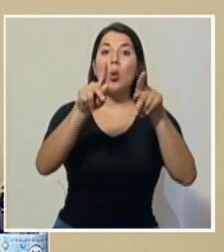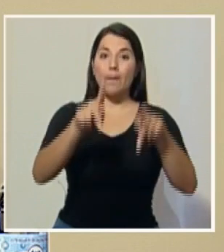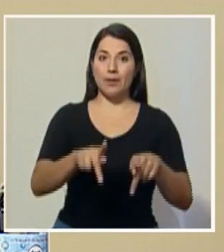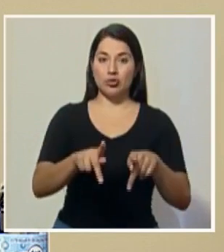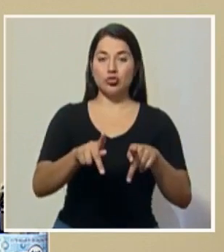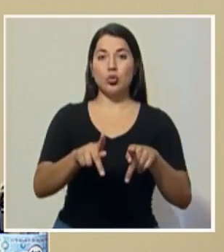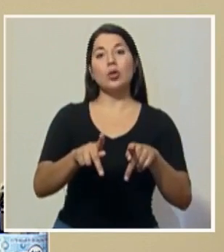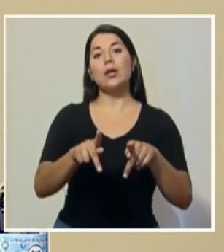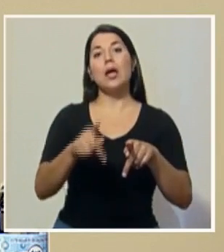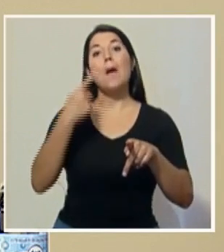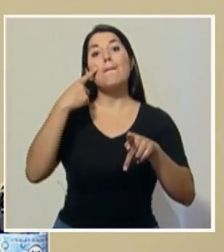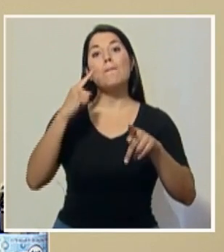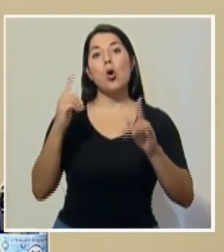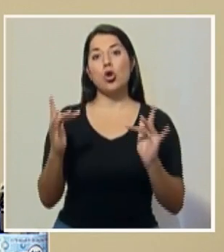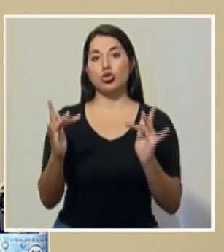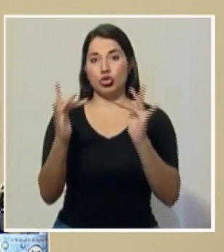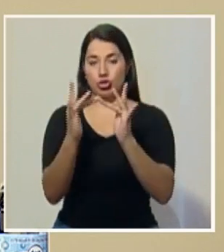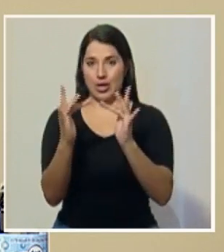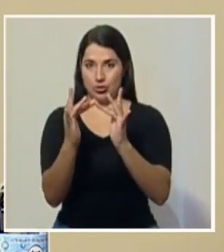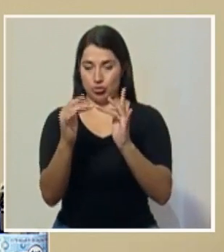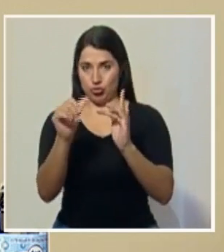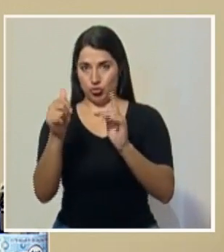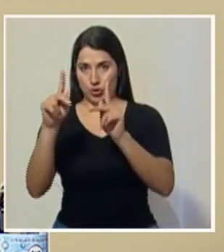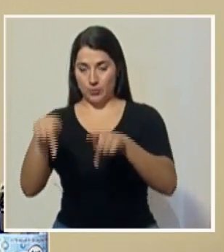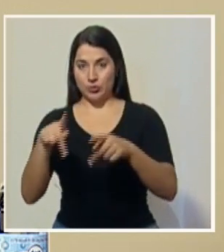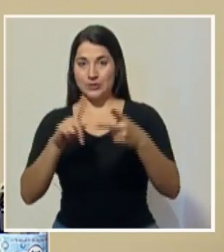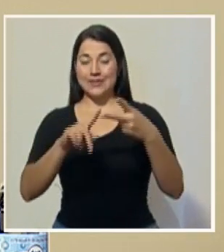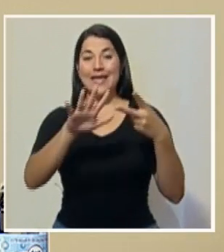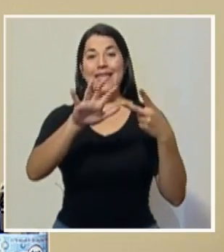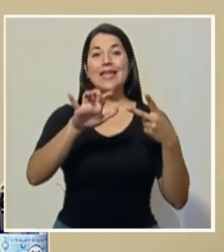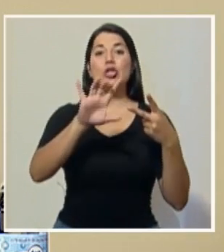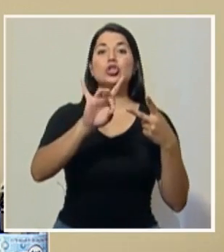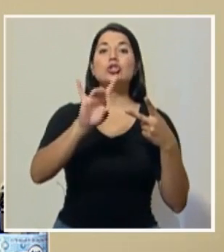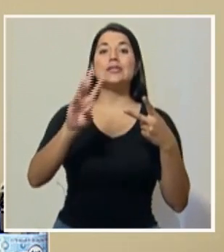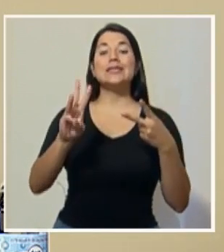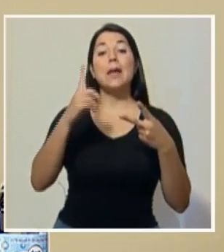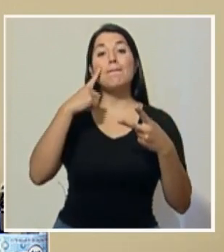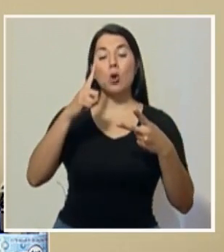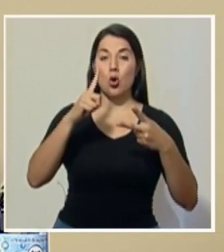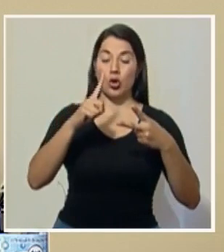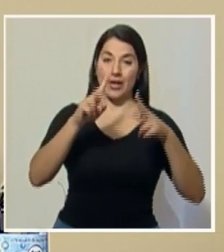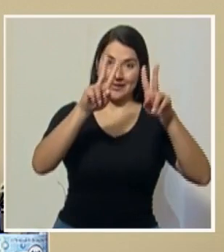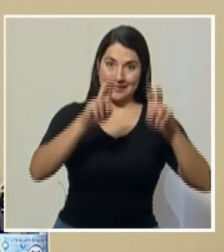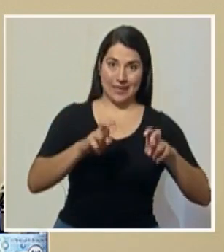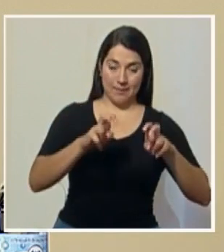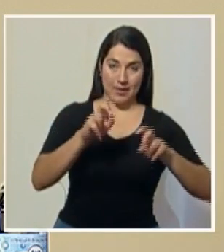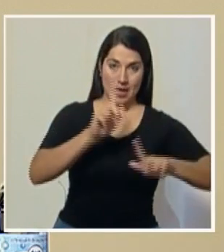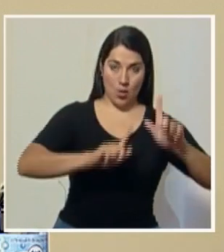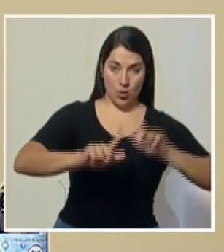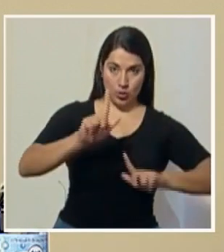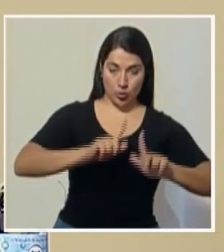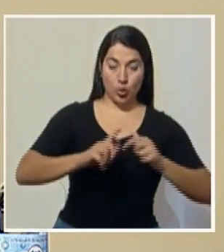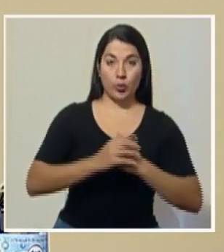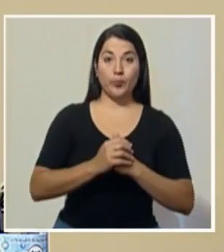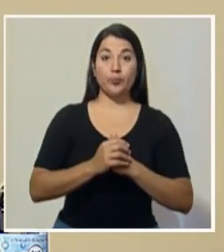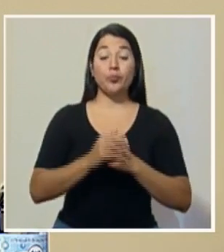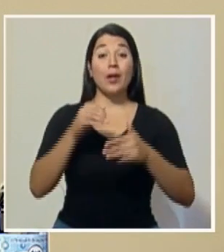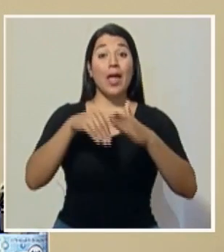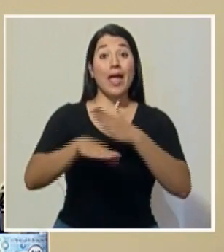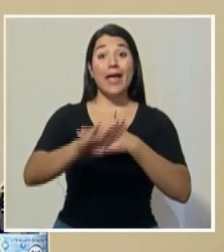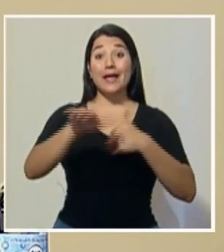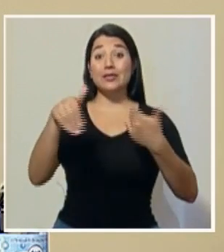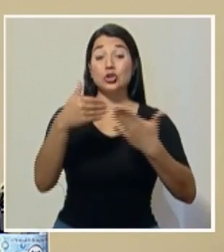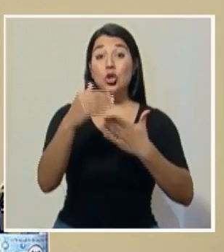nexo epidemiológico y 586 por laboratorio. Sumamos a nivel nacional, en todos los